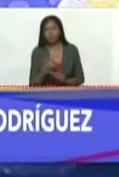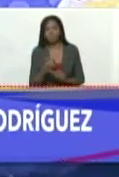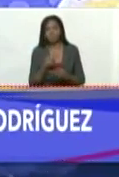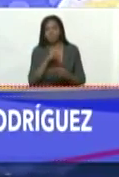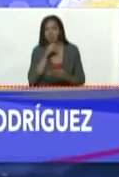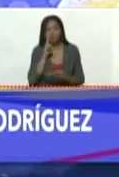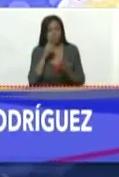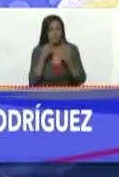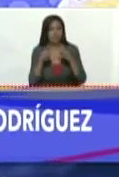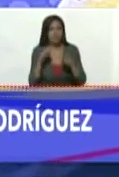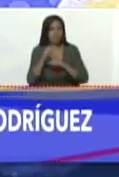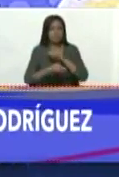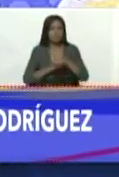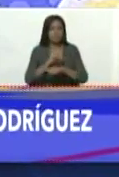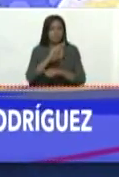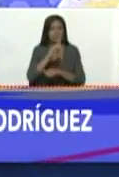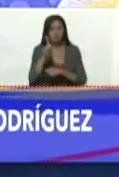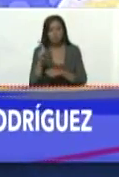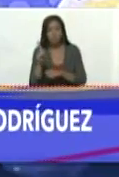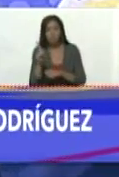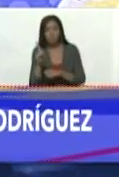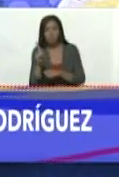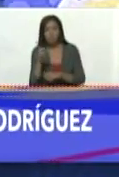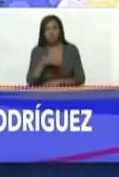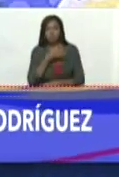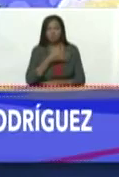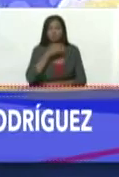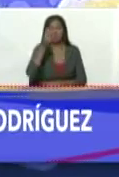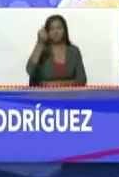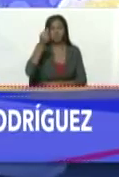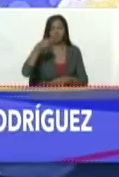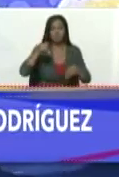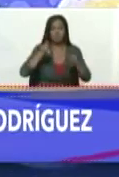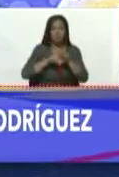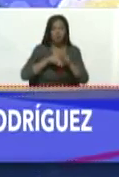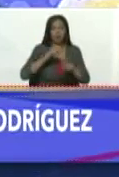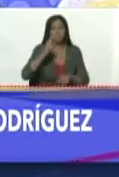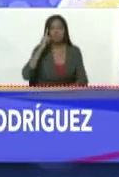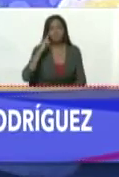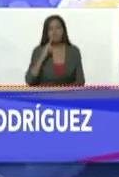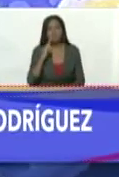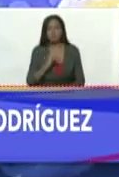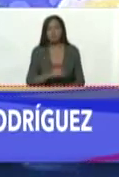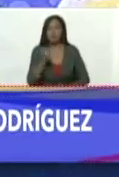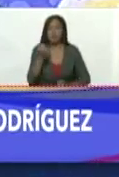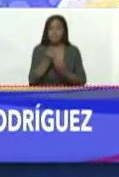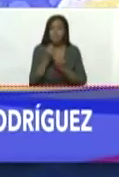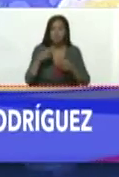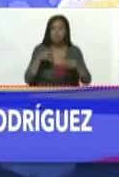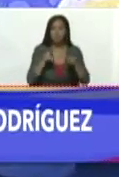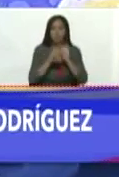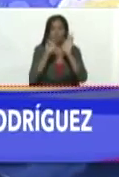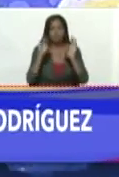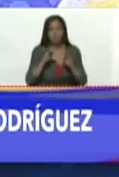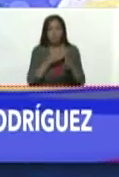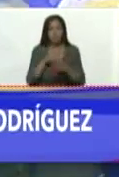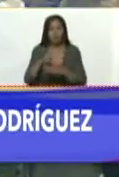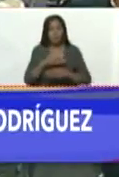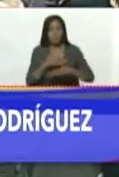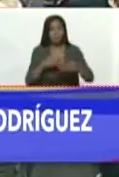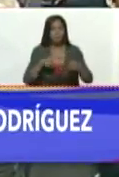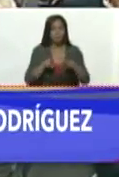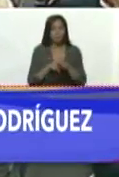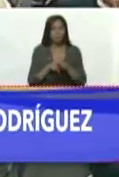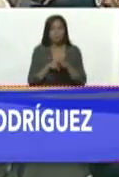nombre en el siglo XXI que el del socialismo bolivariano. La solidaridad, el compartir,